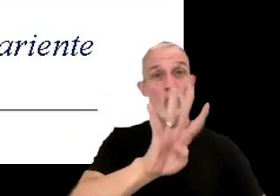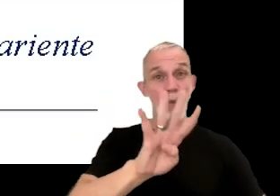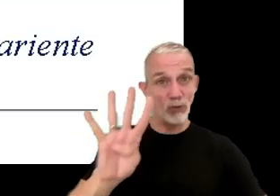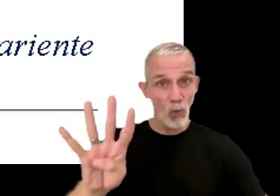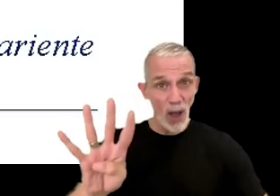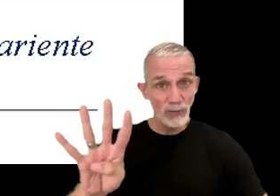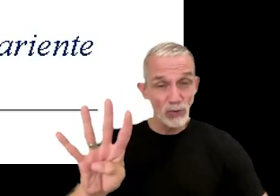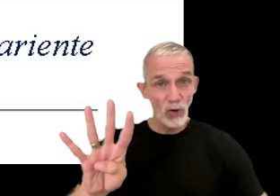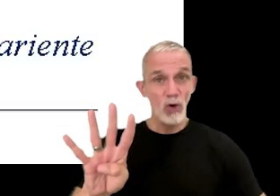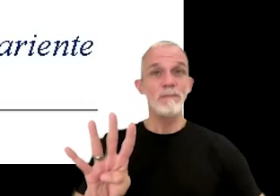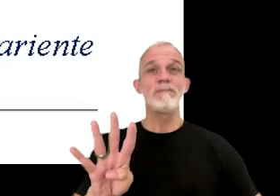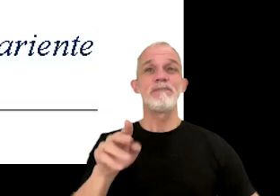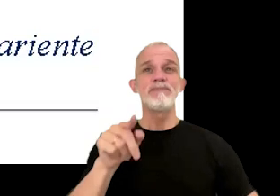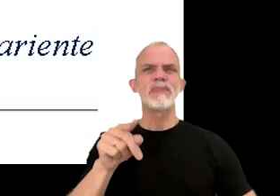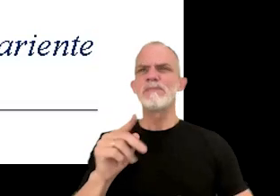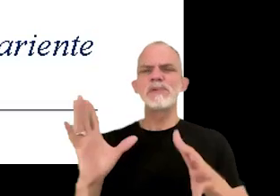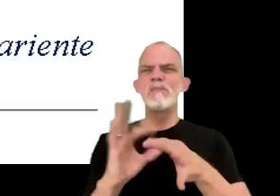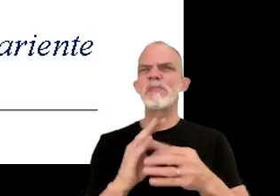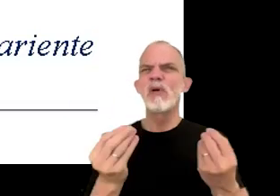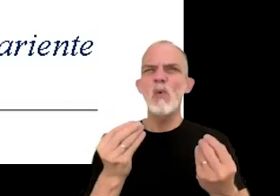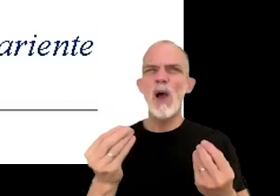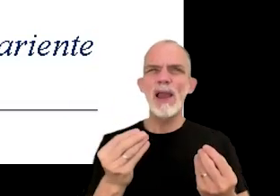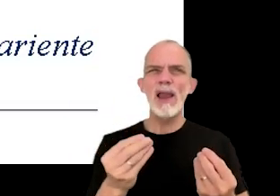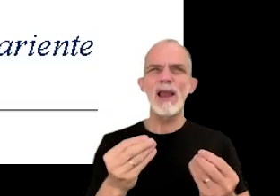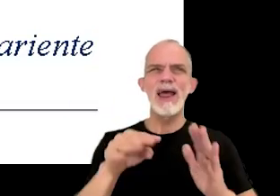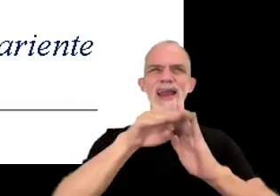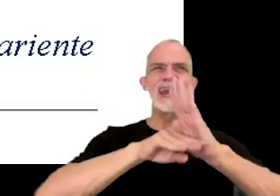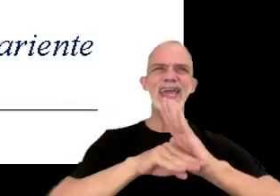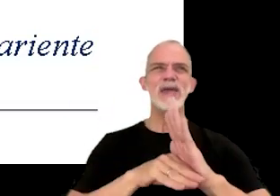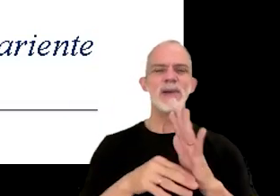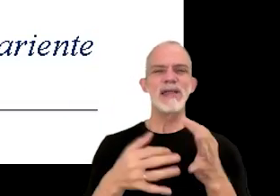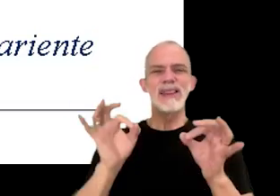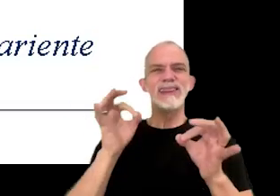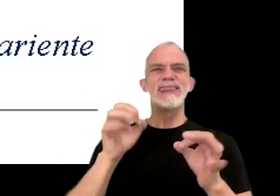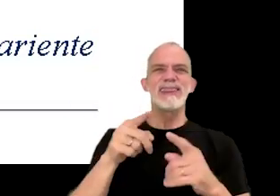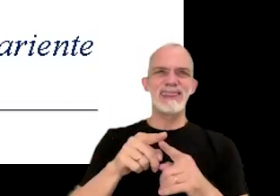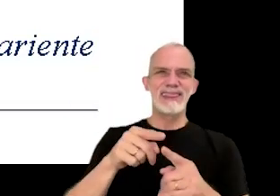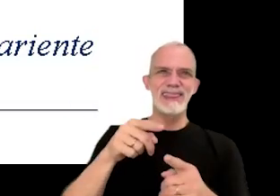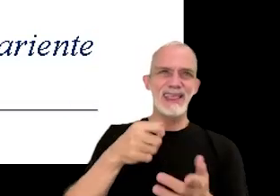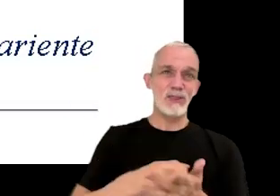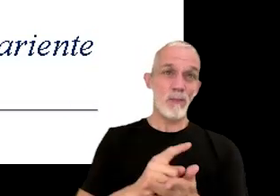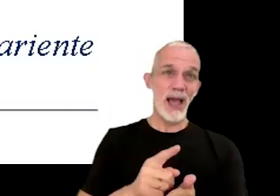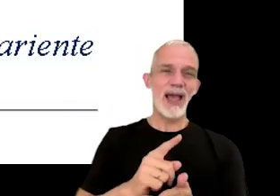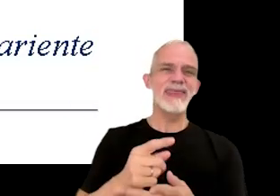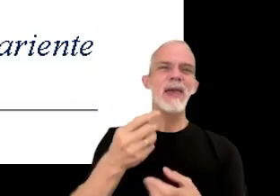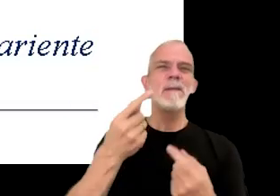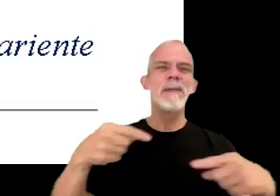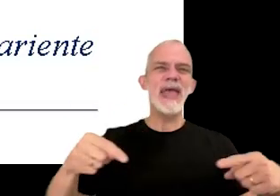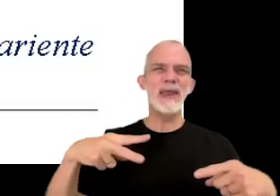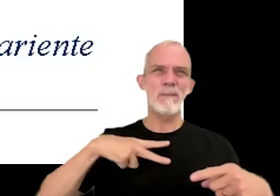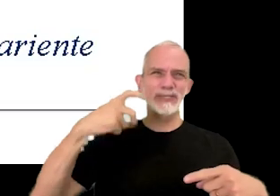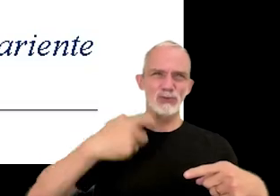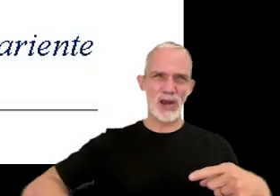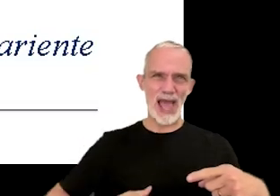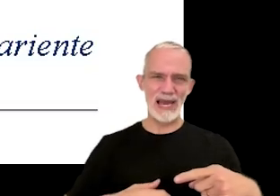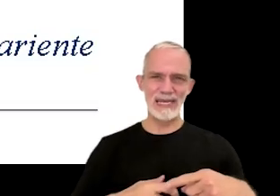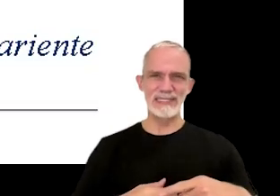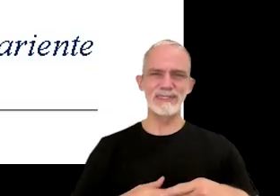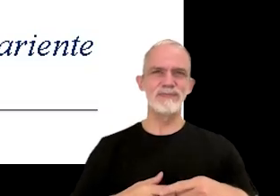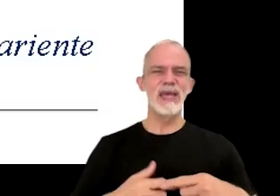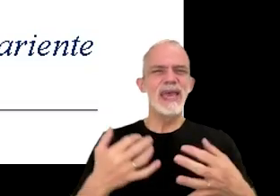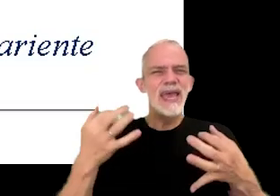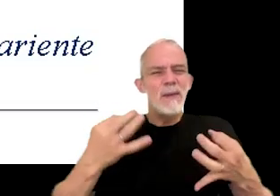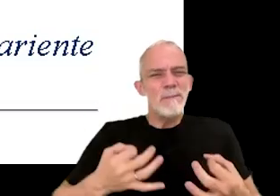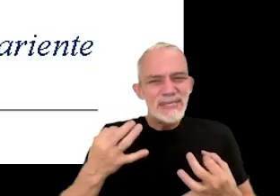5544 se vincula al régimen excepcional de ingreso de bienes personales, un régimen especial